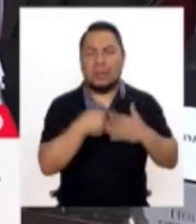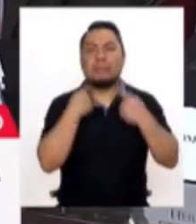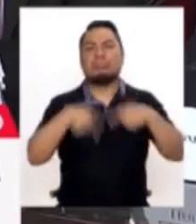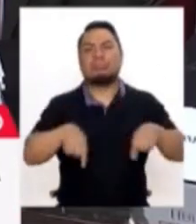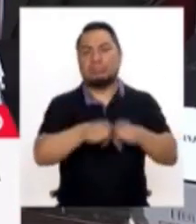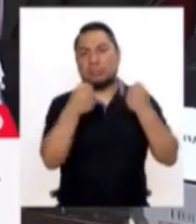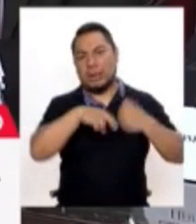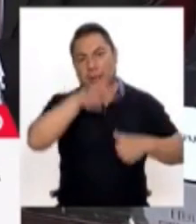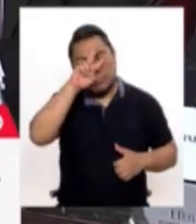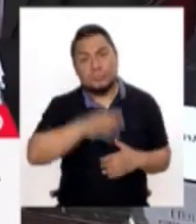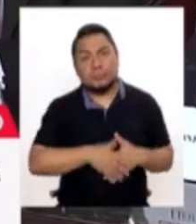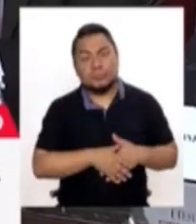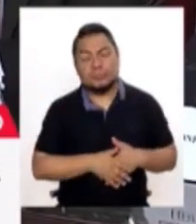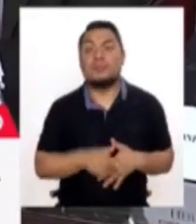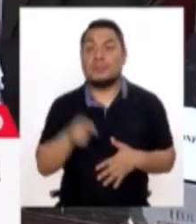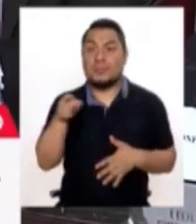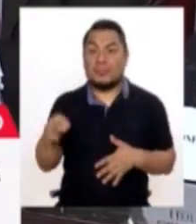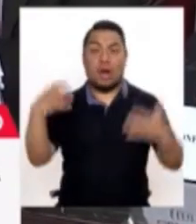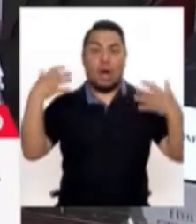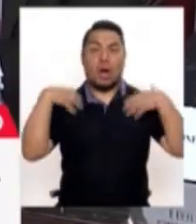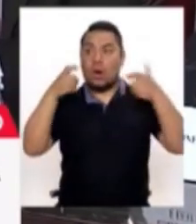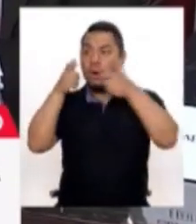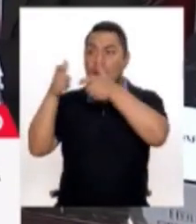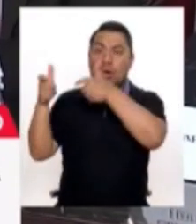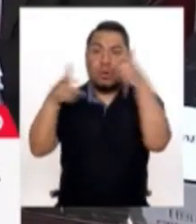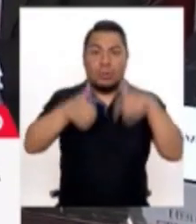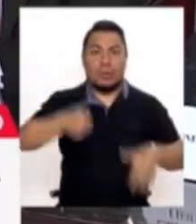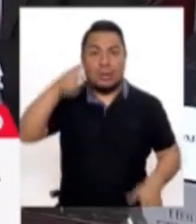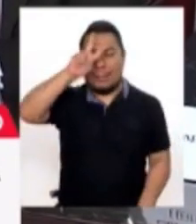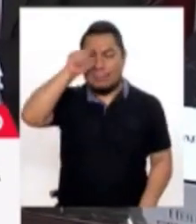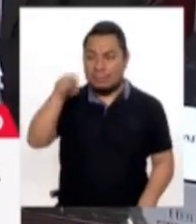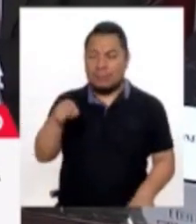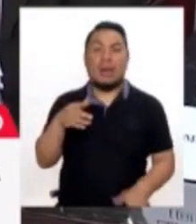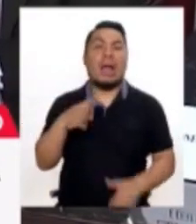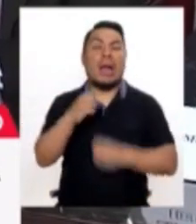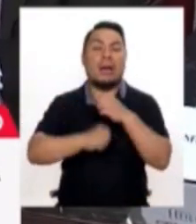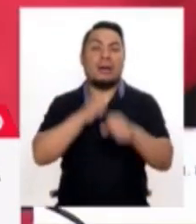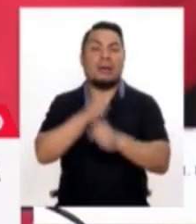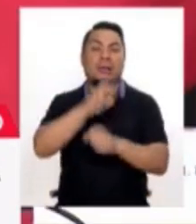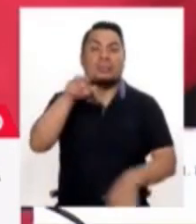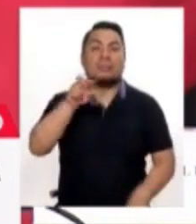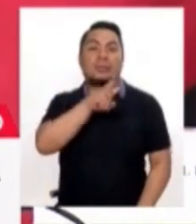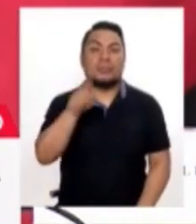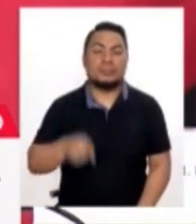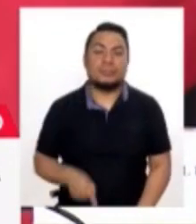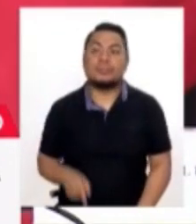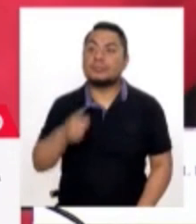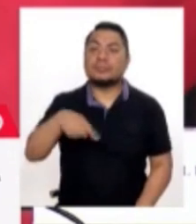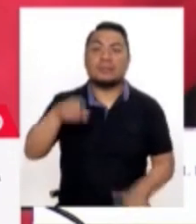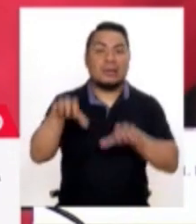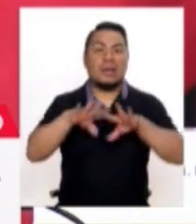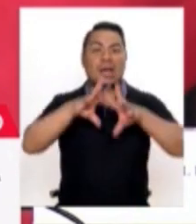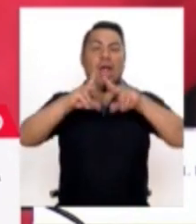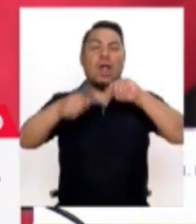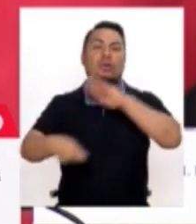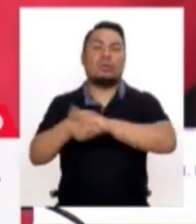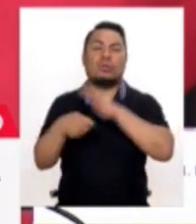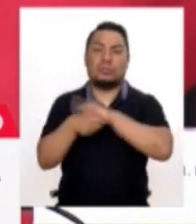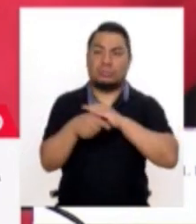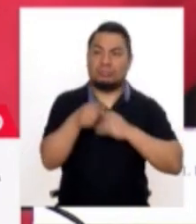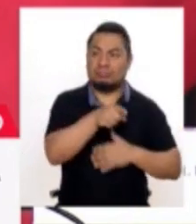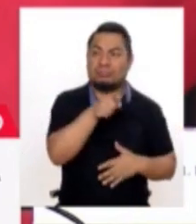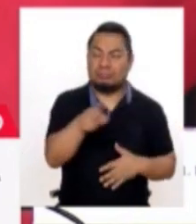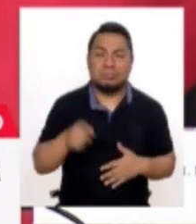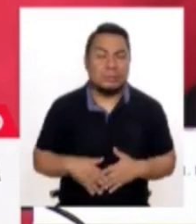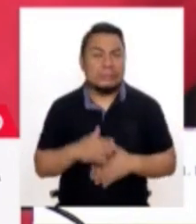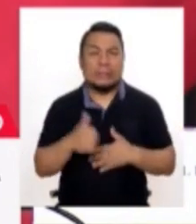Estado. Según la Contraloría General de la República, en el año 2021, los actos de corrupción